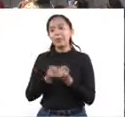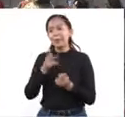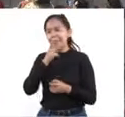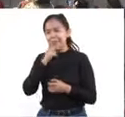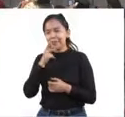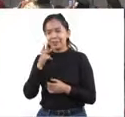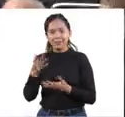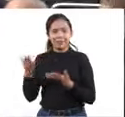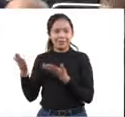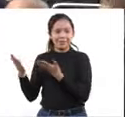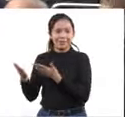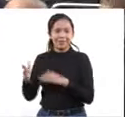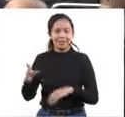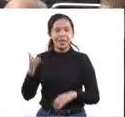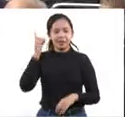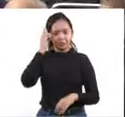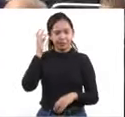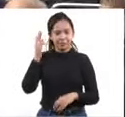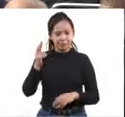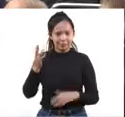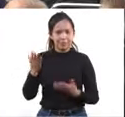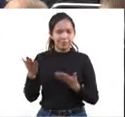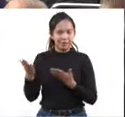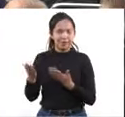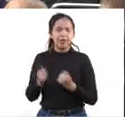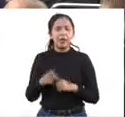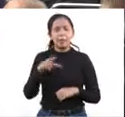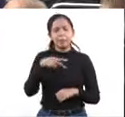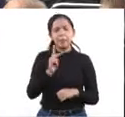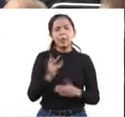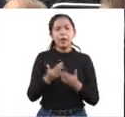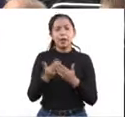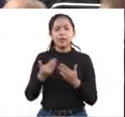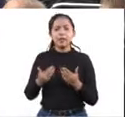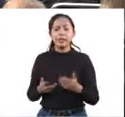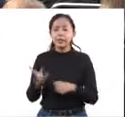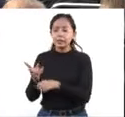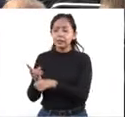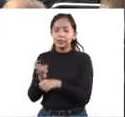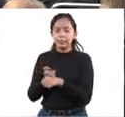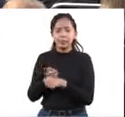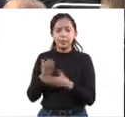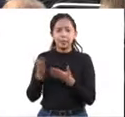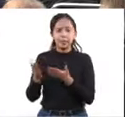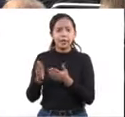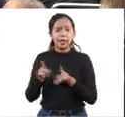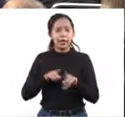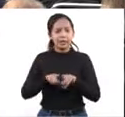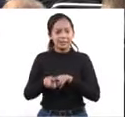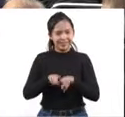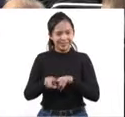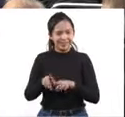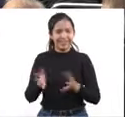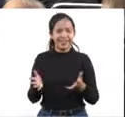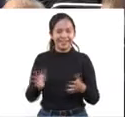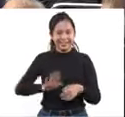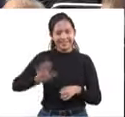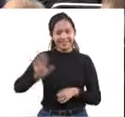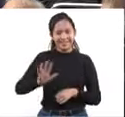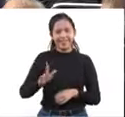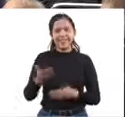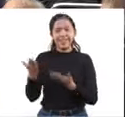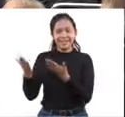que invitar a mi colega, mi hermano de lucha por decenas de años,